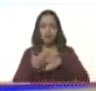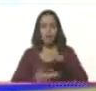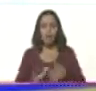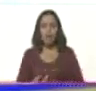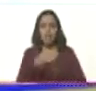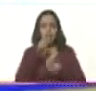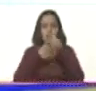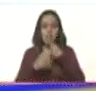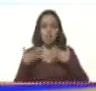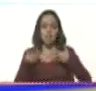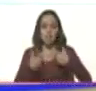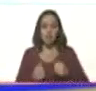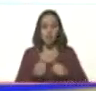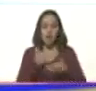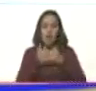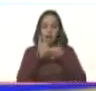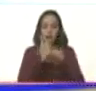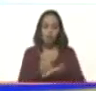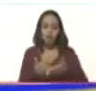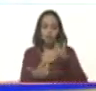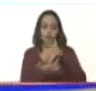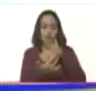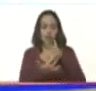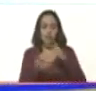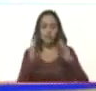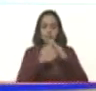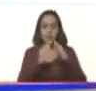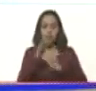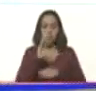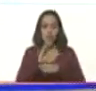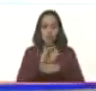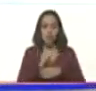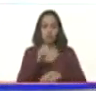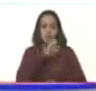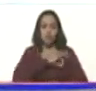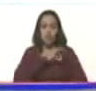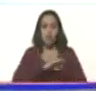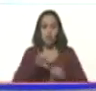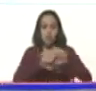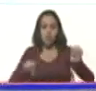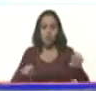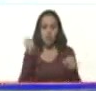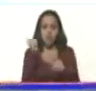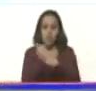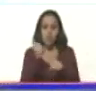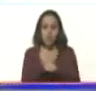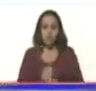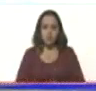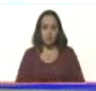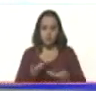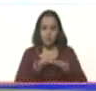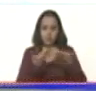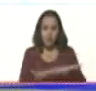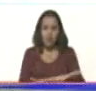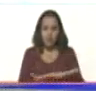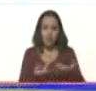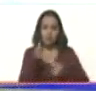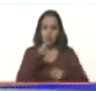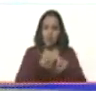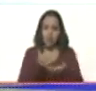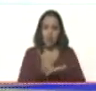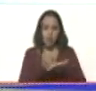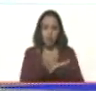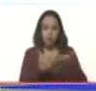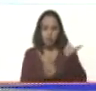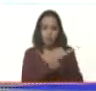salud, ayudas técnicas, vivienda, protección social, educación, empleo, dotación y créditos productivos, se han